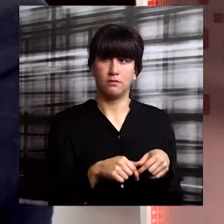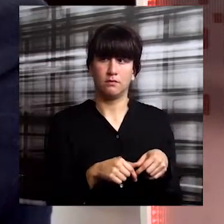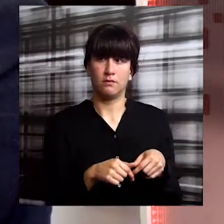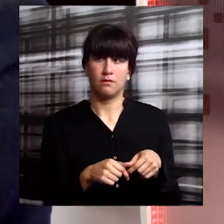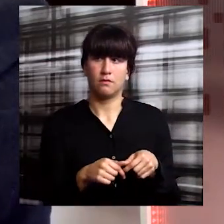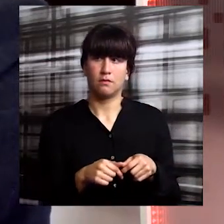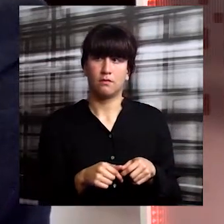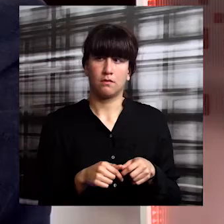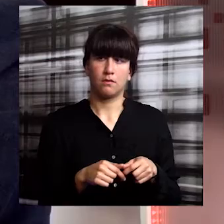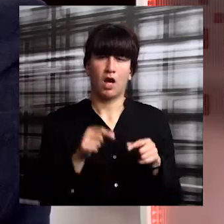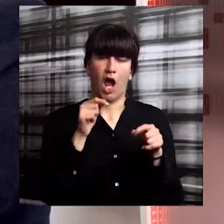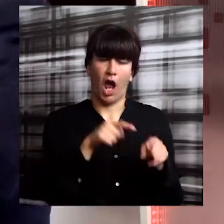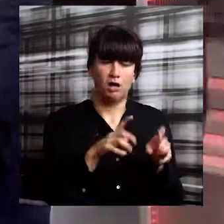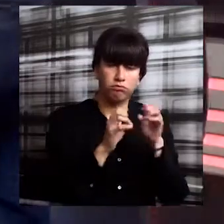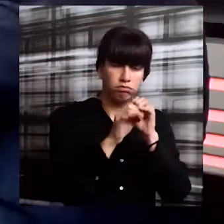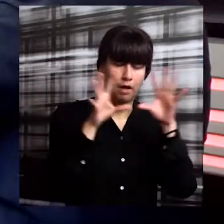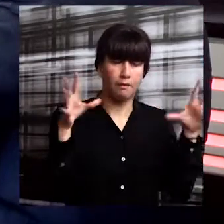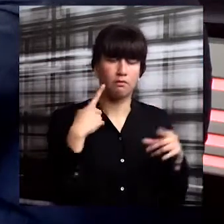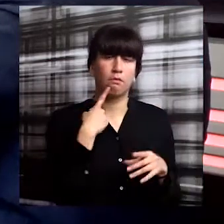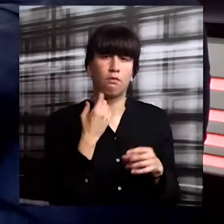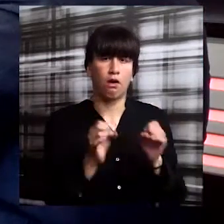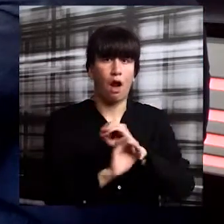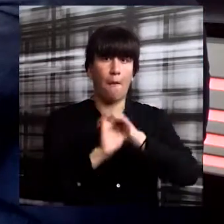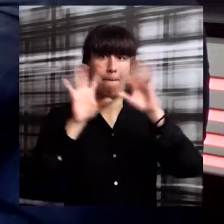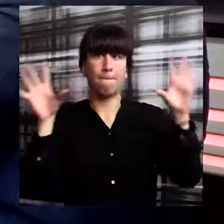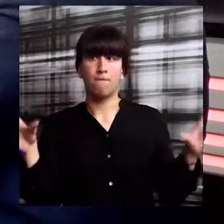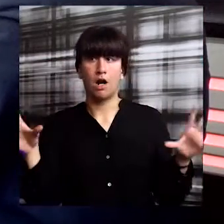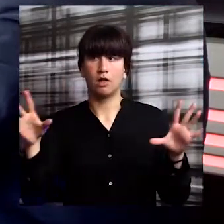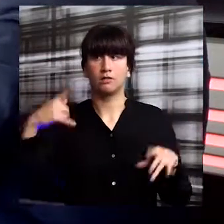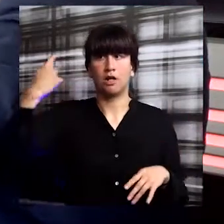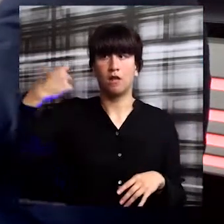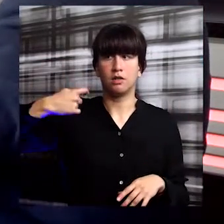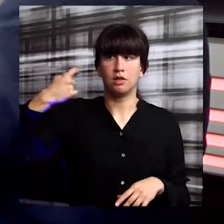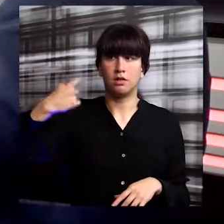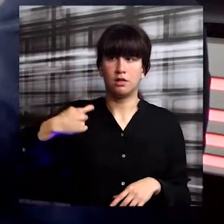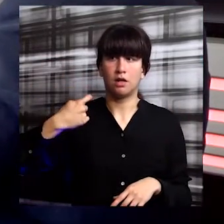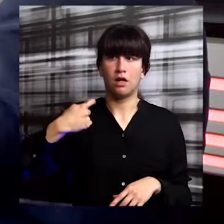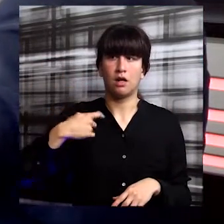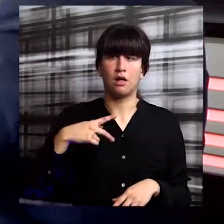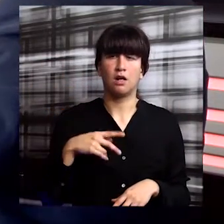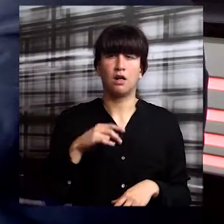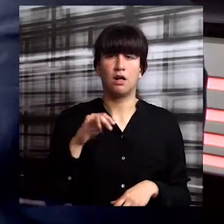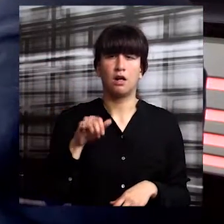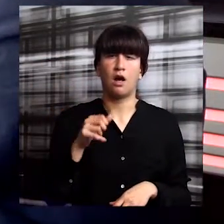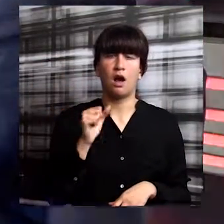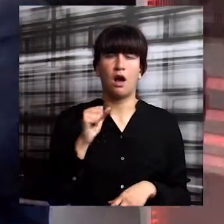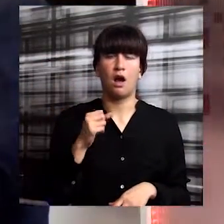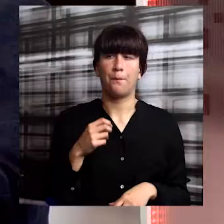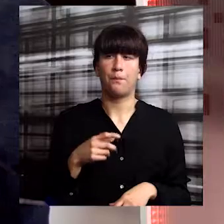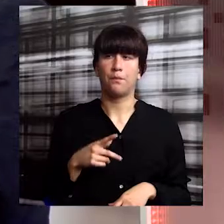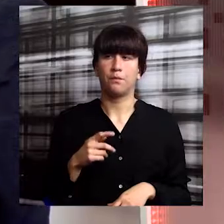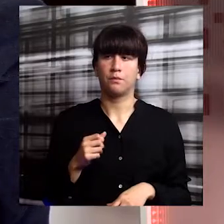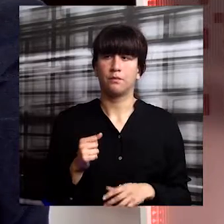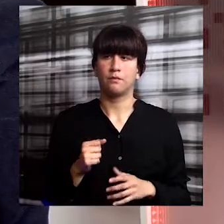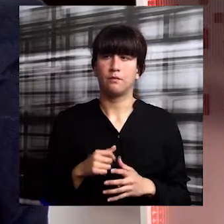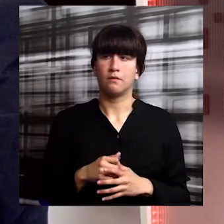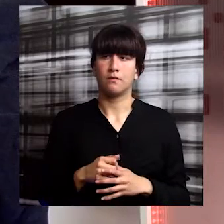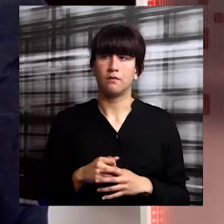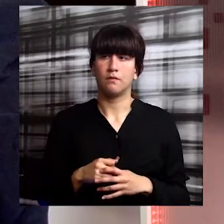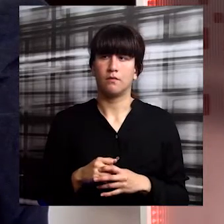Y ahí queda la impresión, porque aparece el senador Chaguán, Francisco Chaguán de Rehenes, senador de la